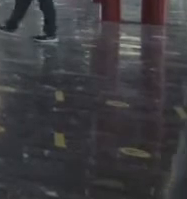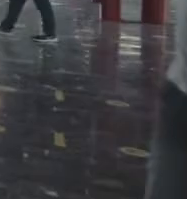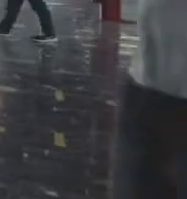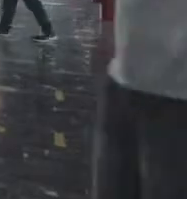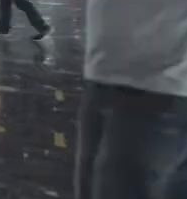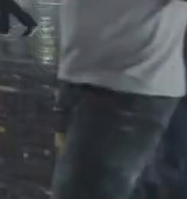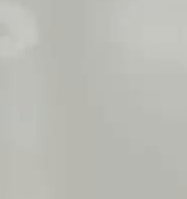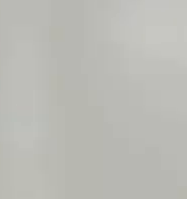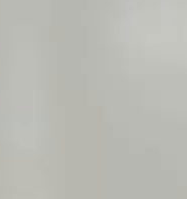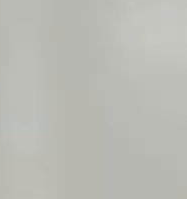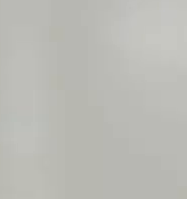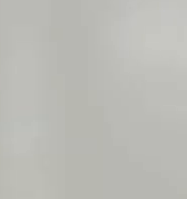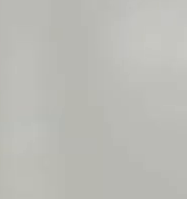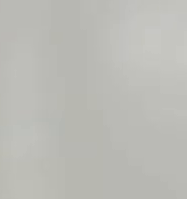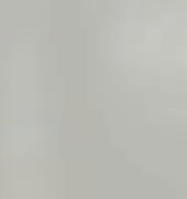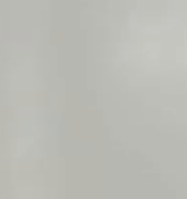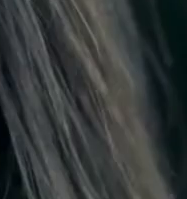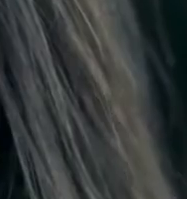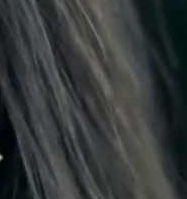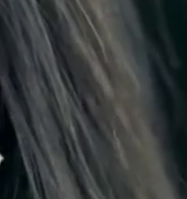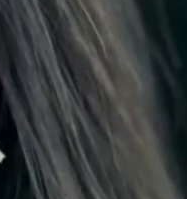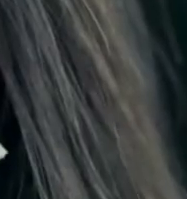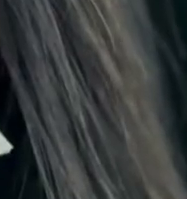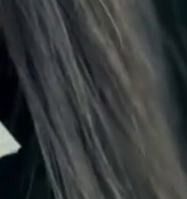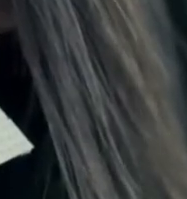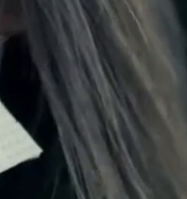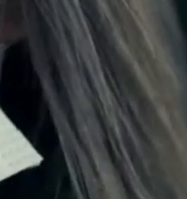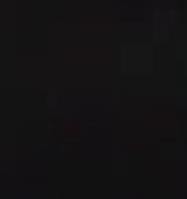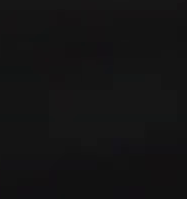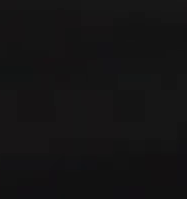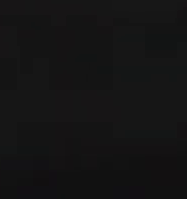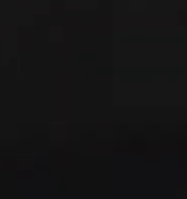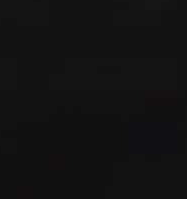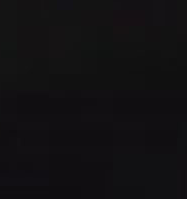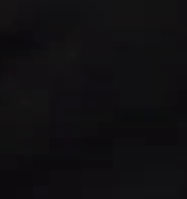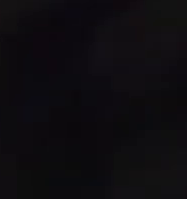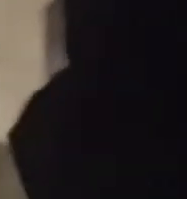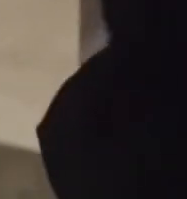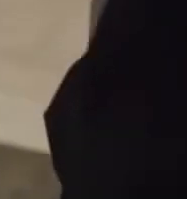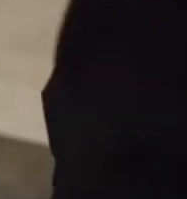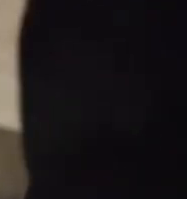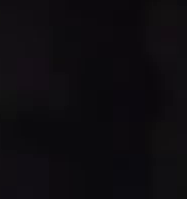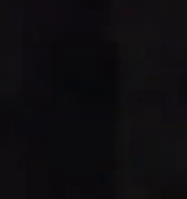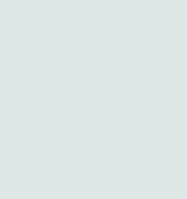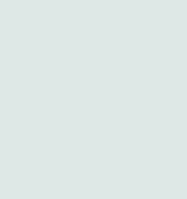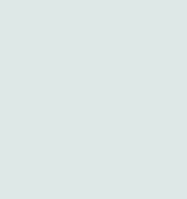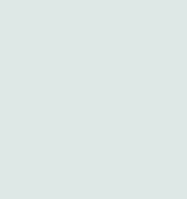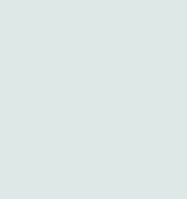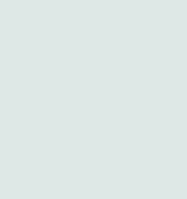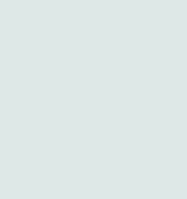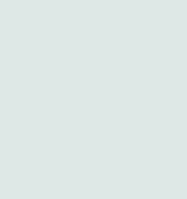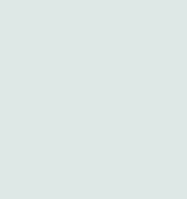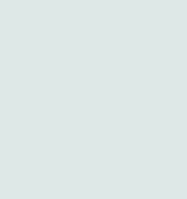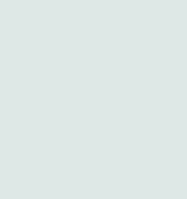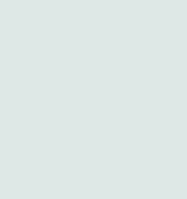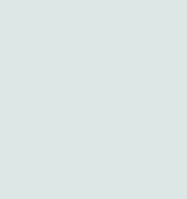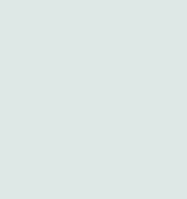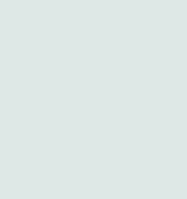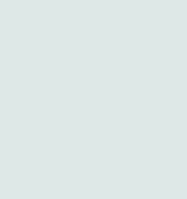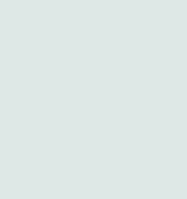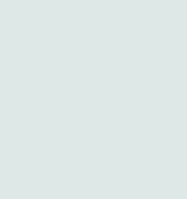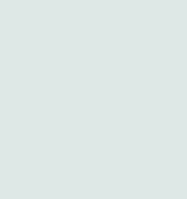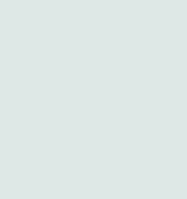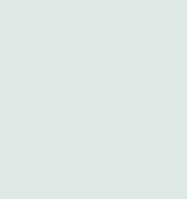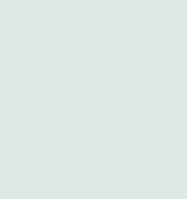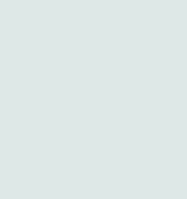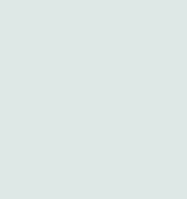la sana distancia. Lávate las manos y usa el cubrebocas. No lleves la muerte a tu casa. Gobierno independiente de Nuevo